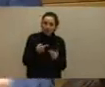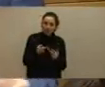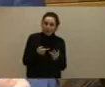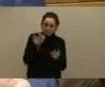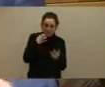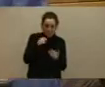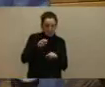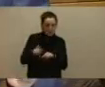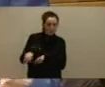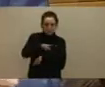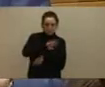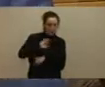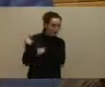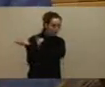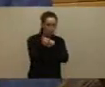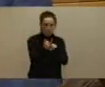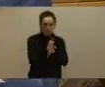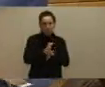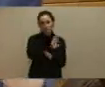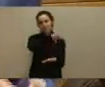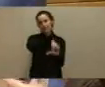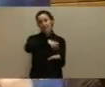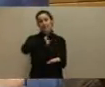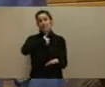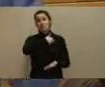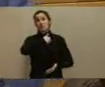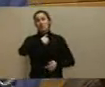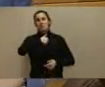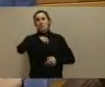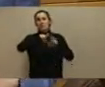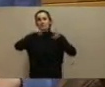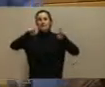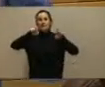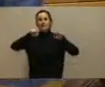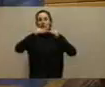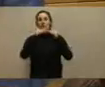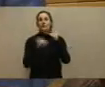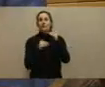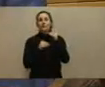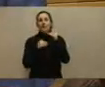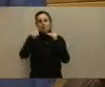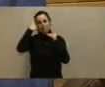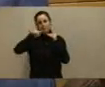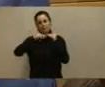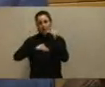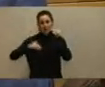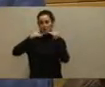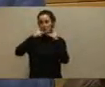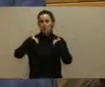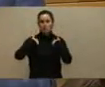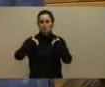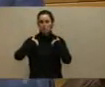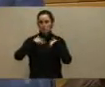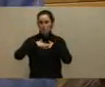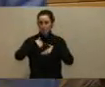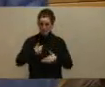a ustedes, a la consejería. Entonces, si yo fuese una empresa y un gerente debajo de mí dice que yo lo conocía todo, soy yo el que tiene que tomar la iniciativa. Porque